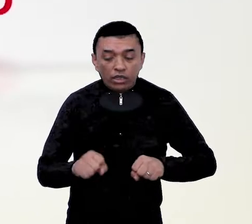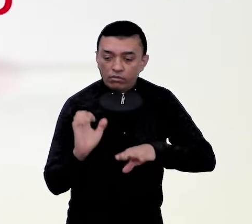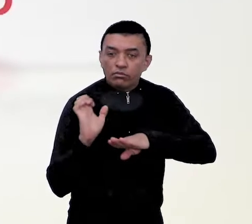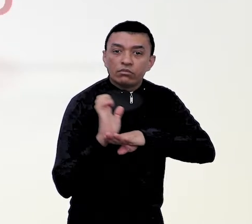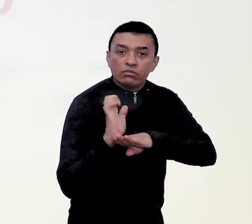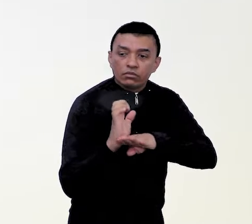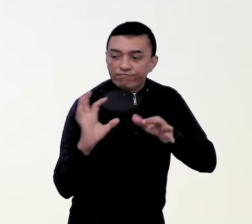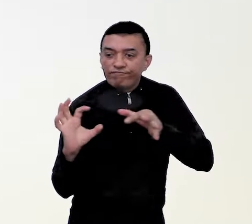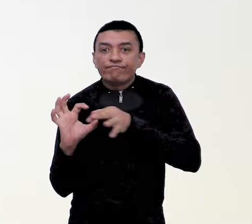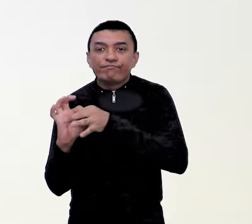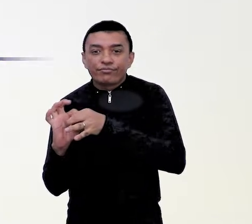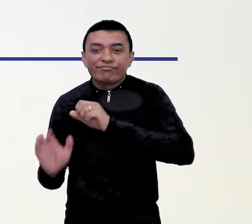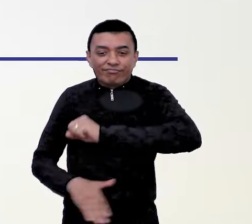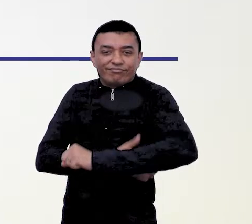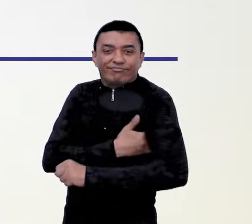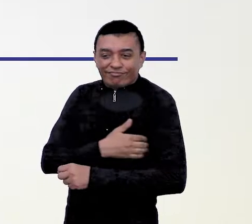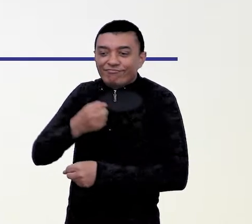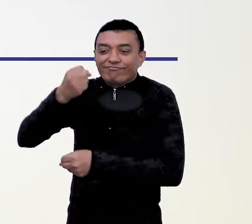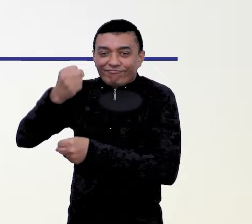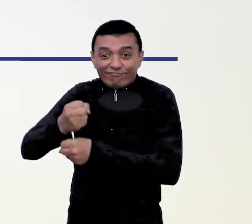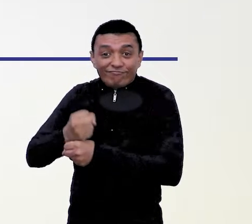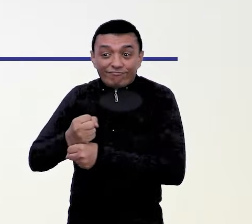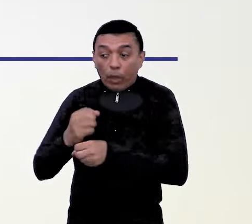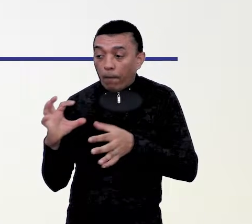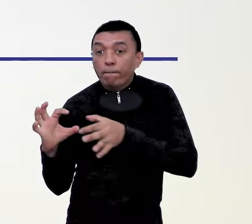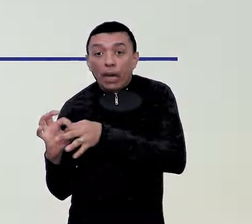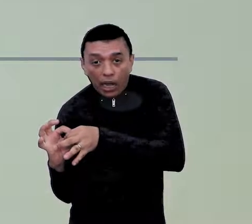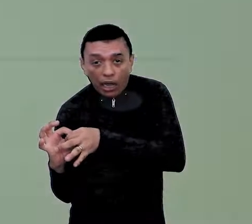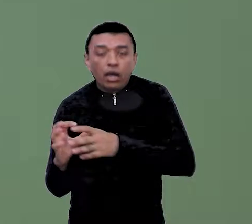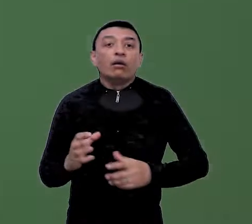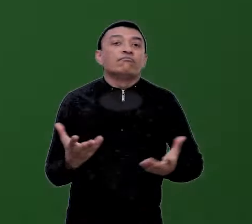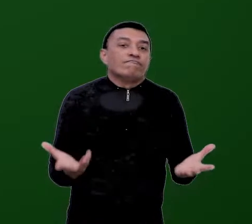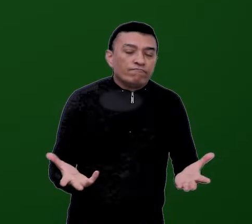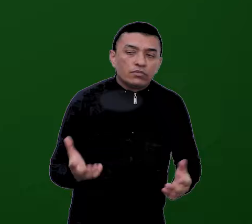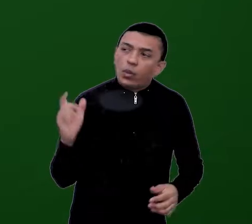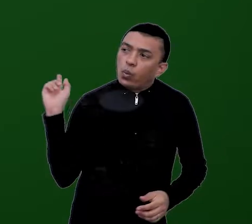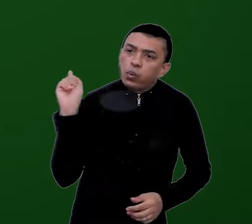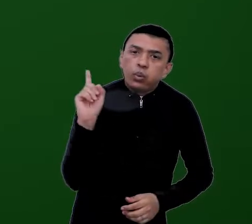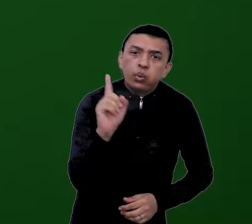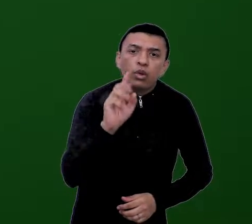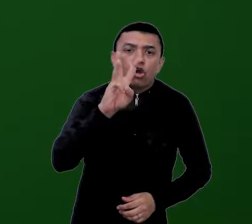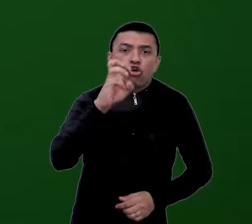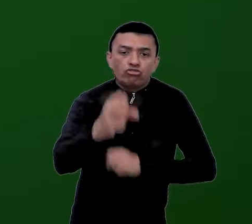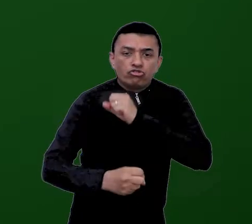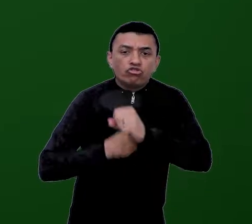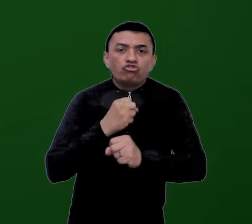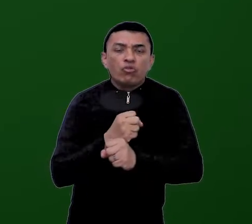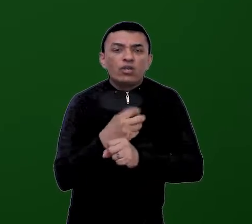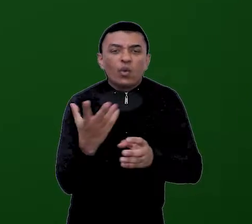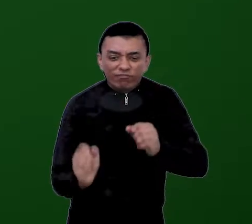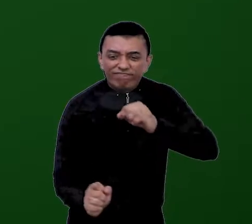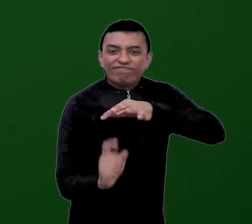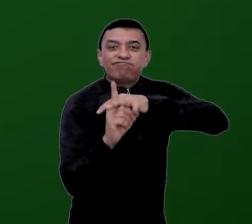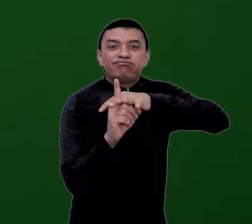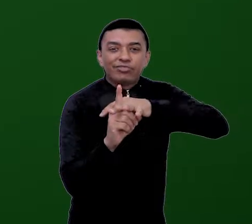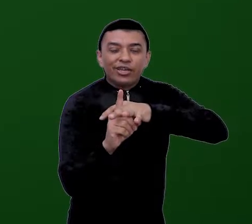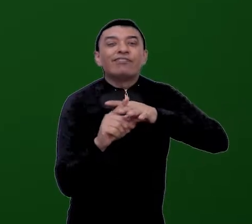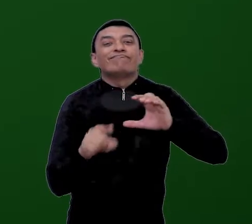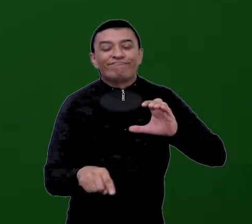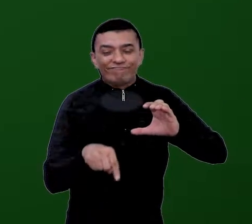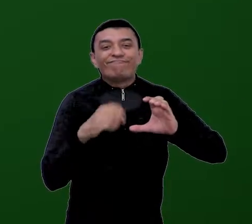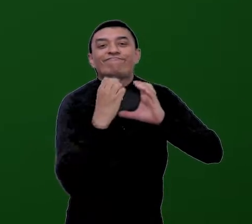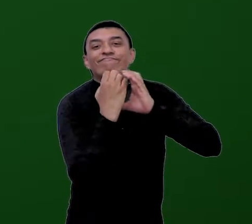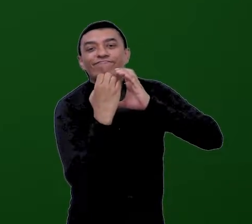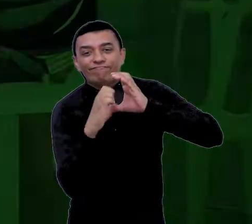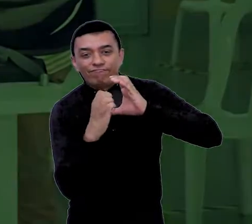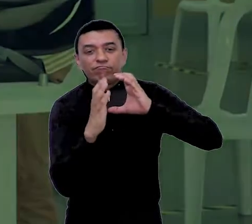entidad adscrita al Ministerio de Trabajo. Y con ella, hace ocho años, nació la Agencia de Empleo de la Caja de